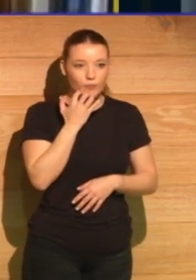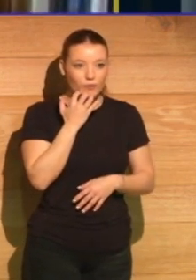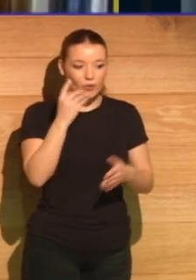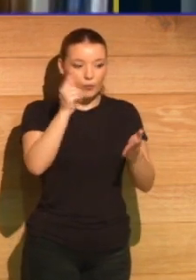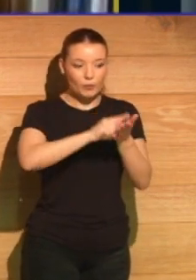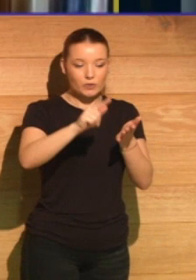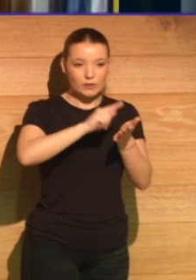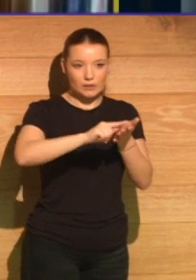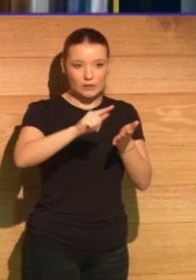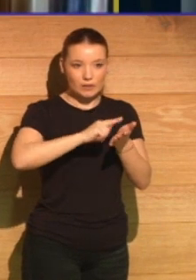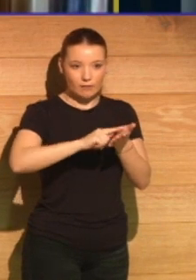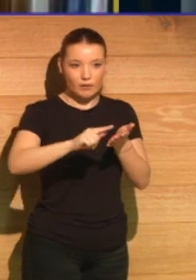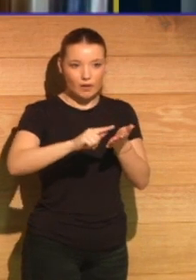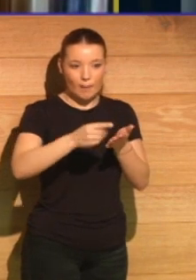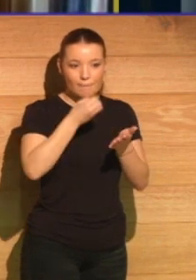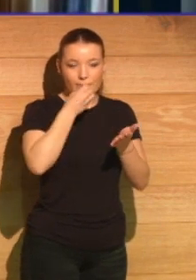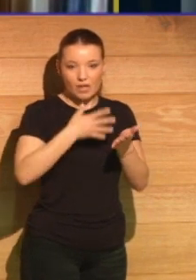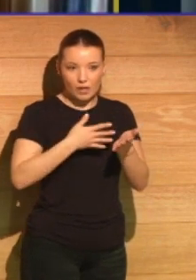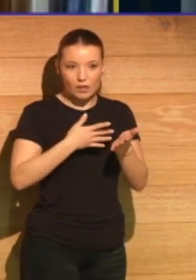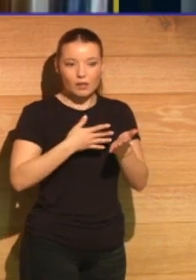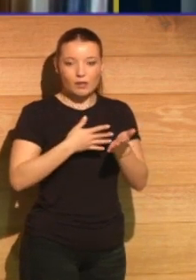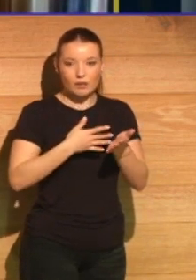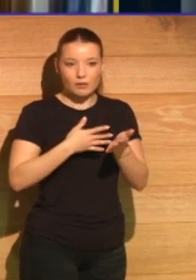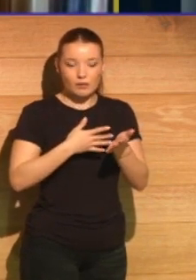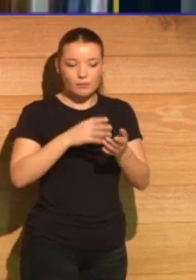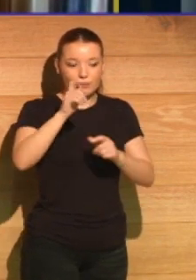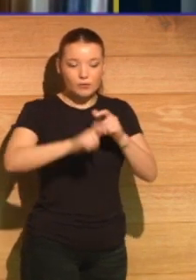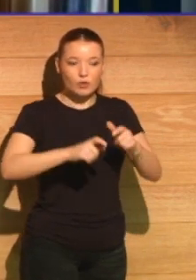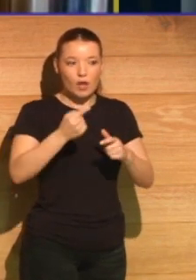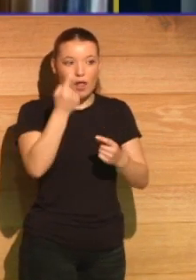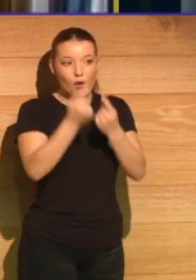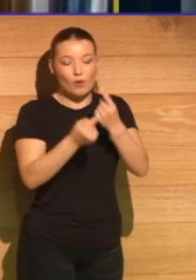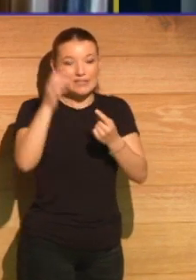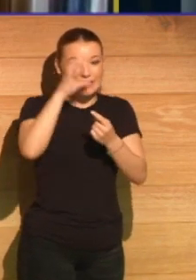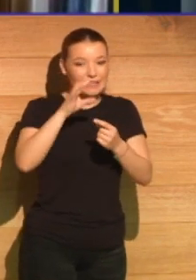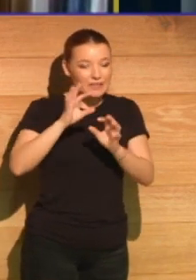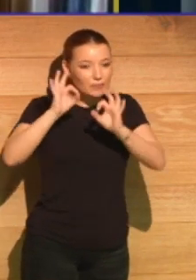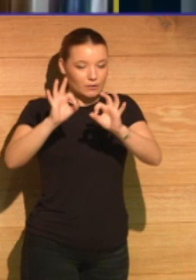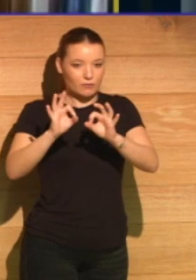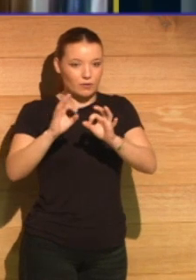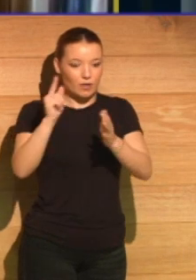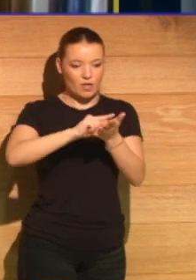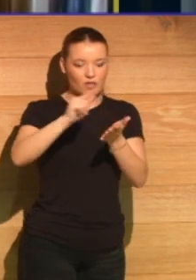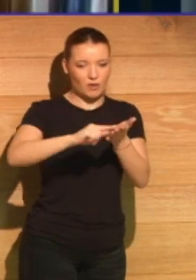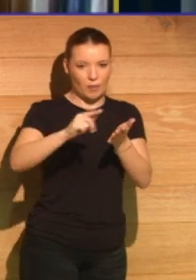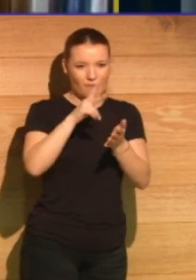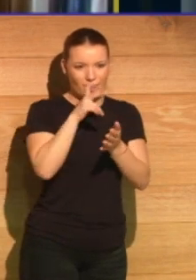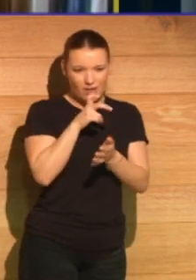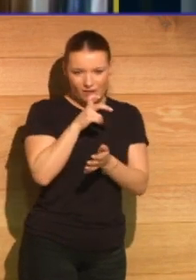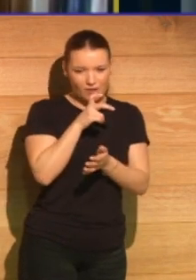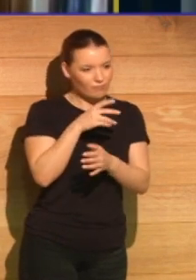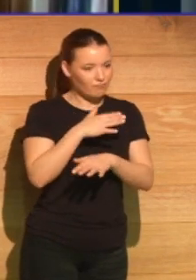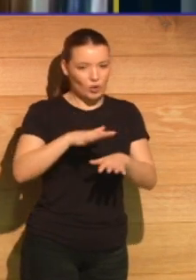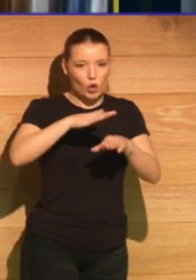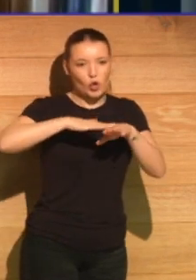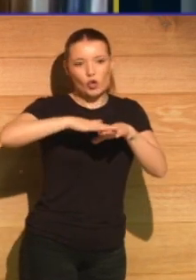unas faltas que dices, a ver, no, esto es falta de educación, ni de ciencias ni de letras. Hay unos conocimientos básicos,